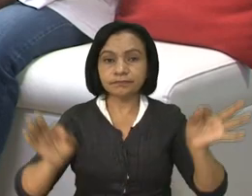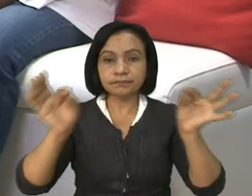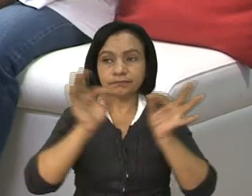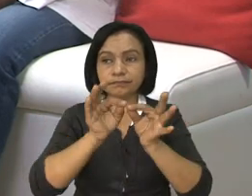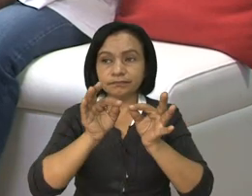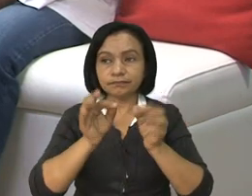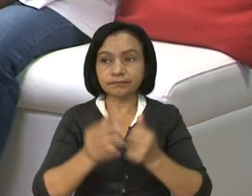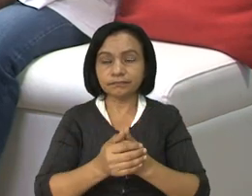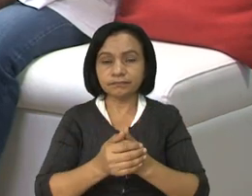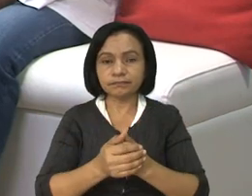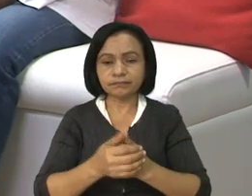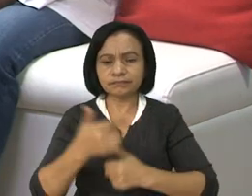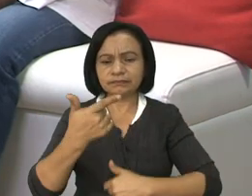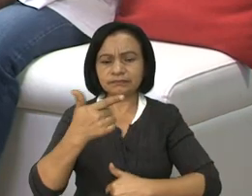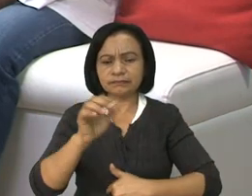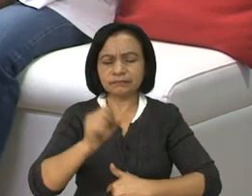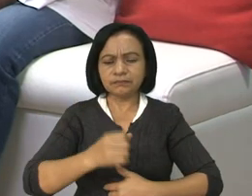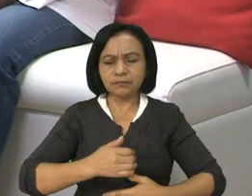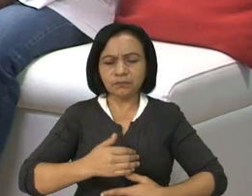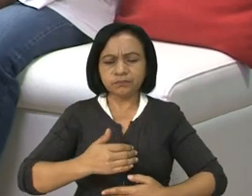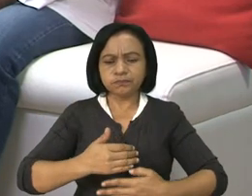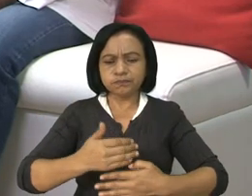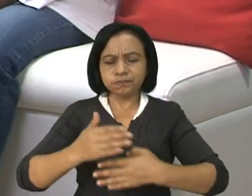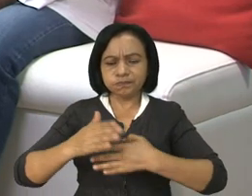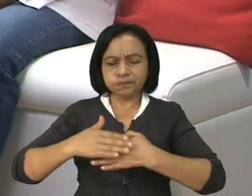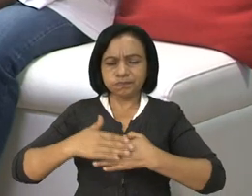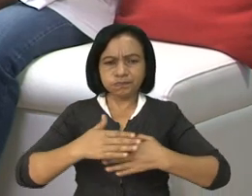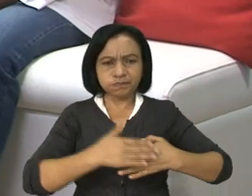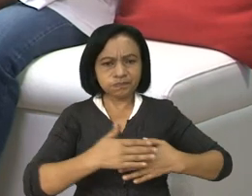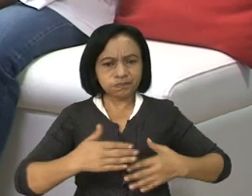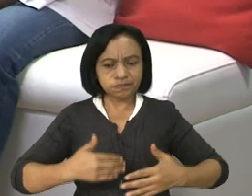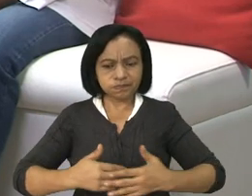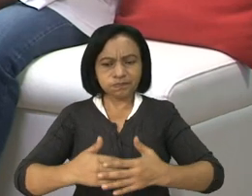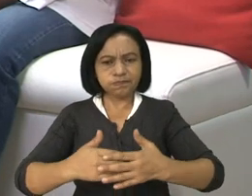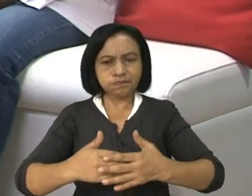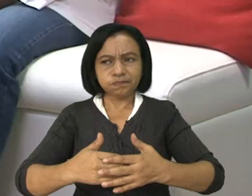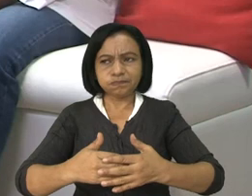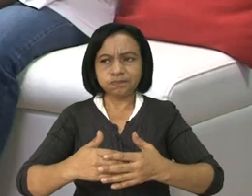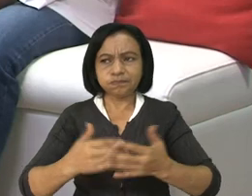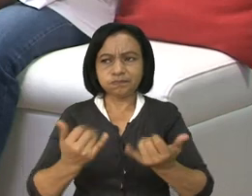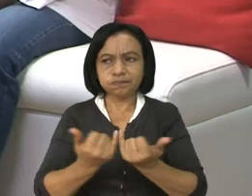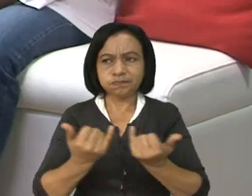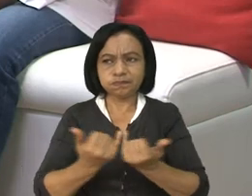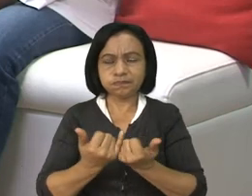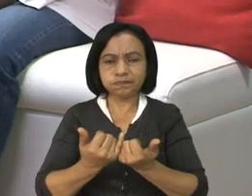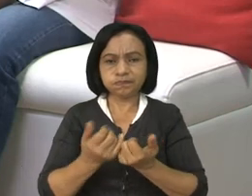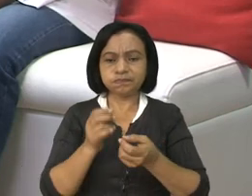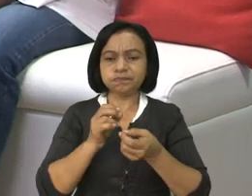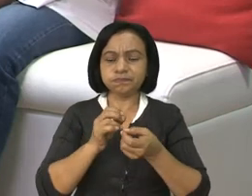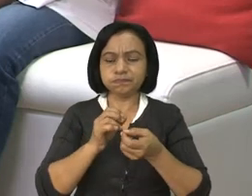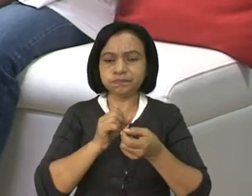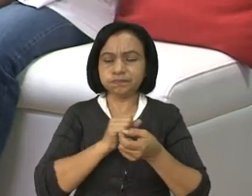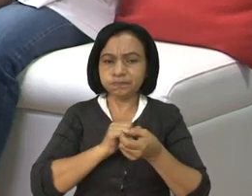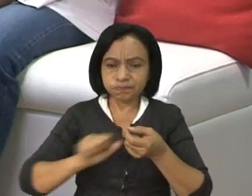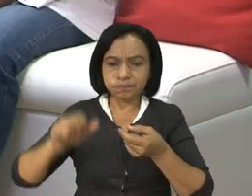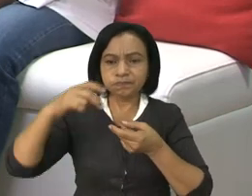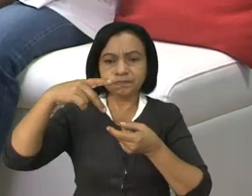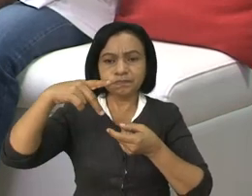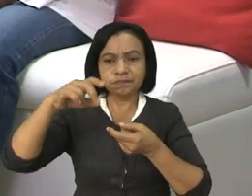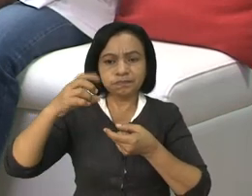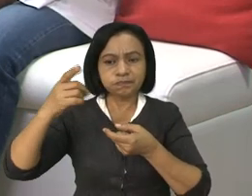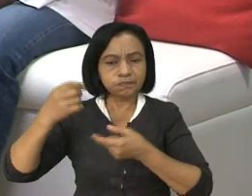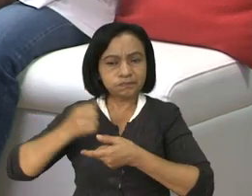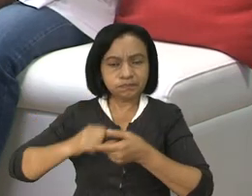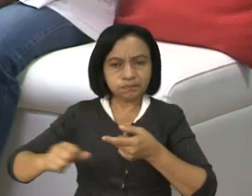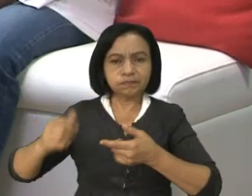exceso de gases. Una persona que está tirando aire es muy frecuente.